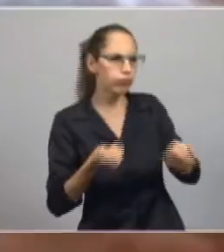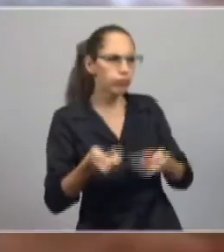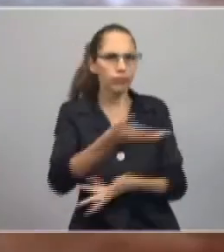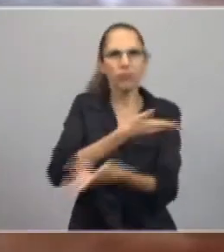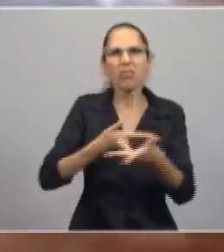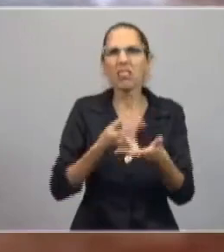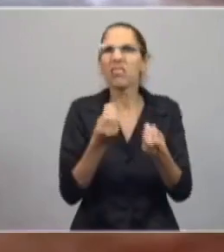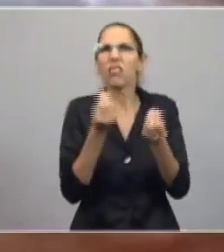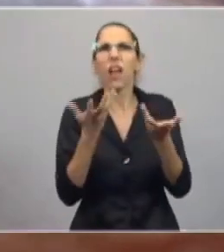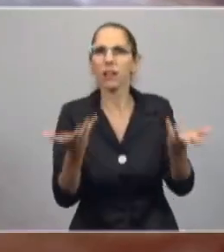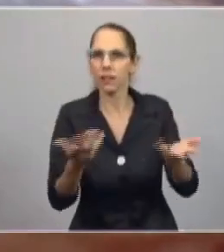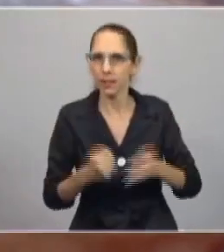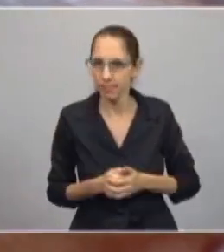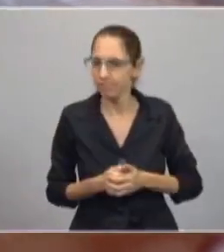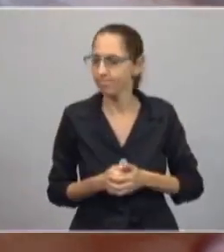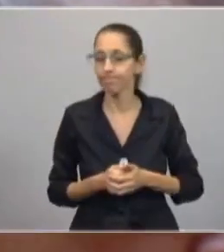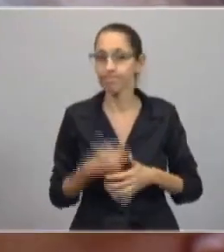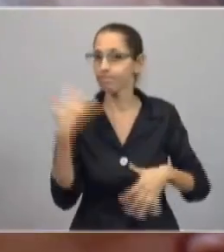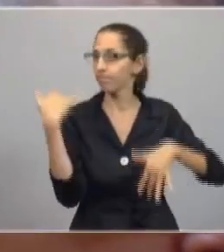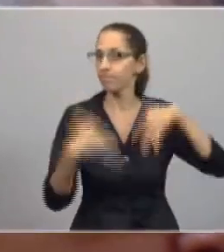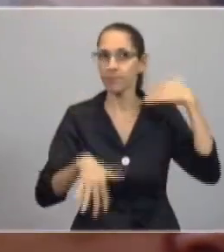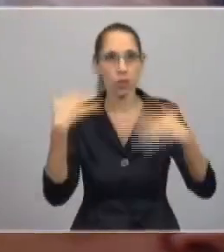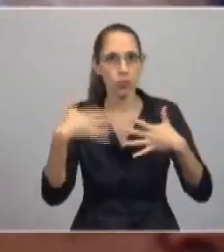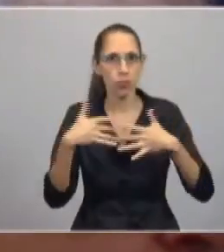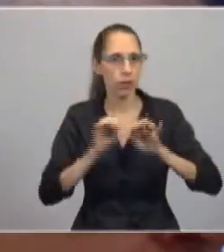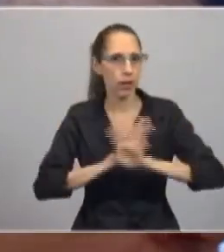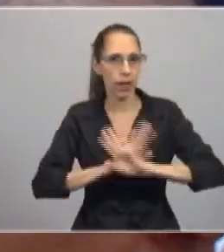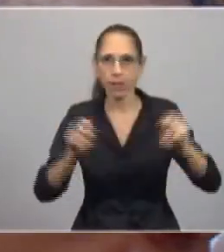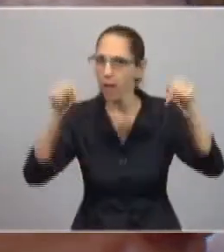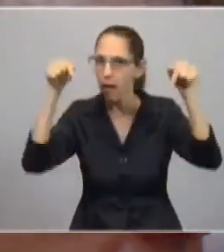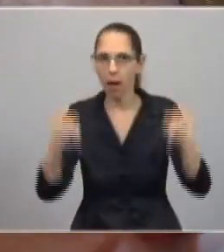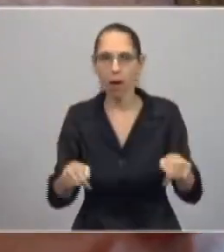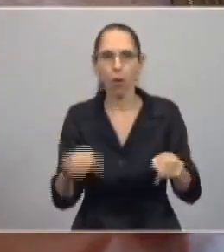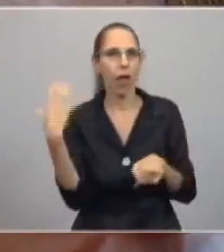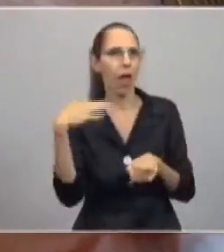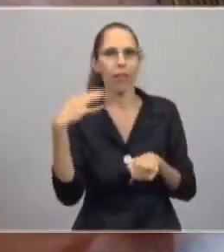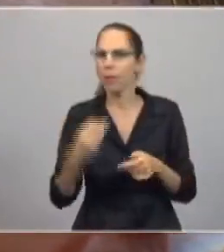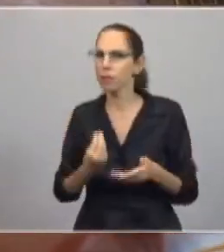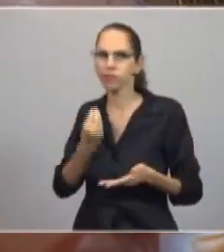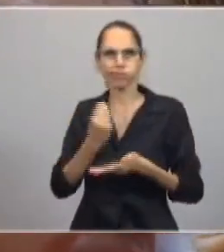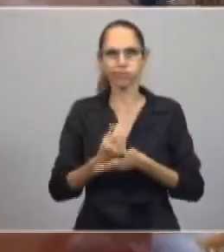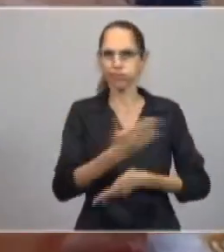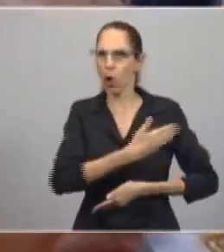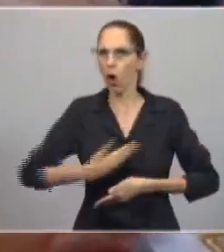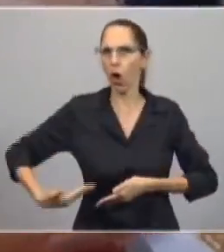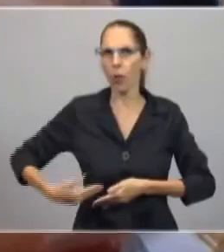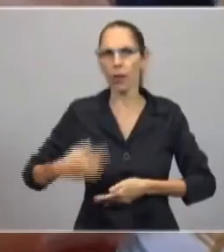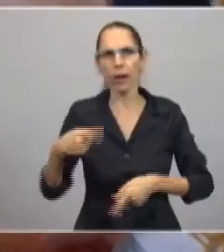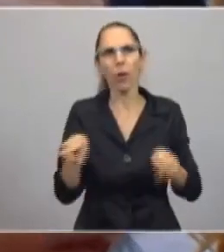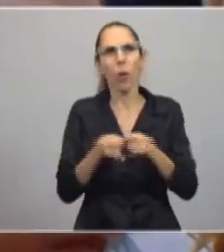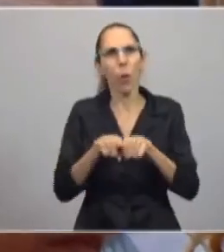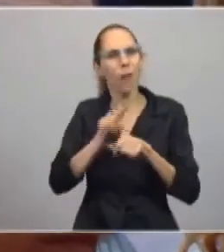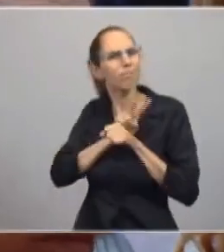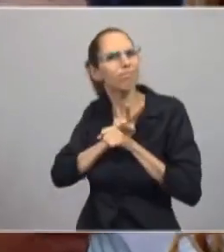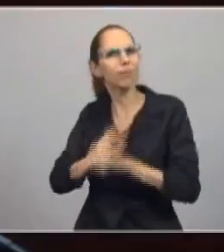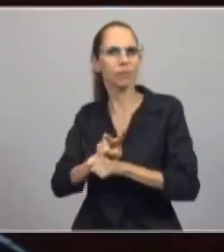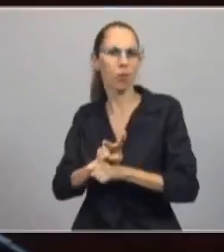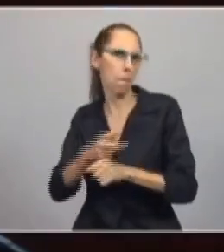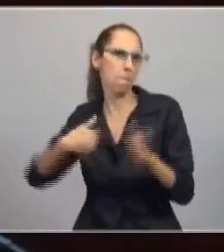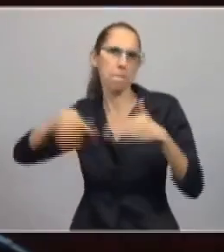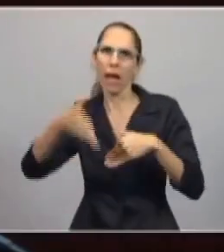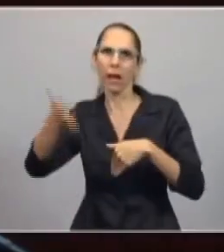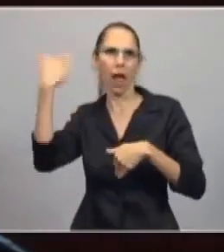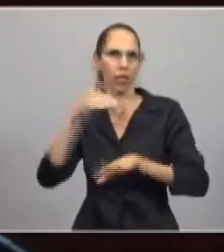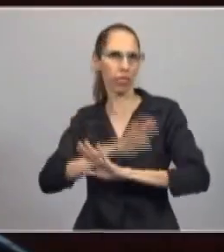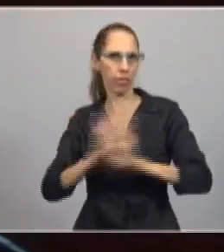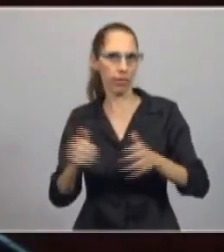contexto? Resulta urgente montar y fortalecer un gobierno que sea más sensible y protector que nunca, reforzando